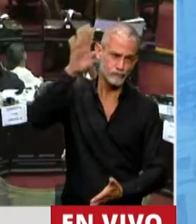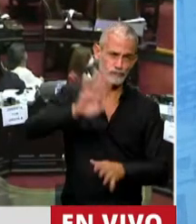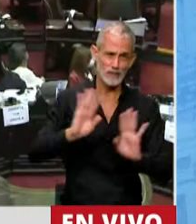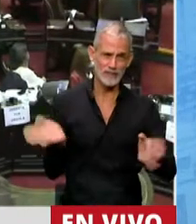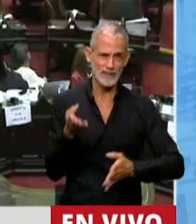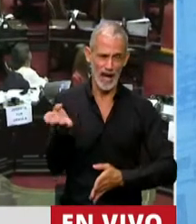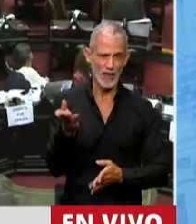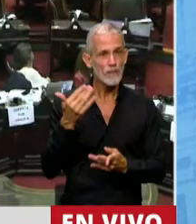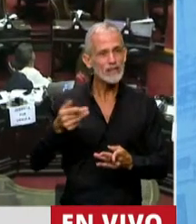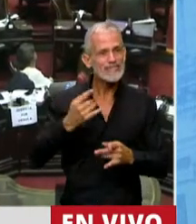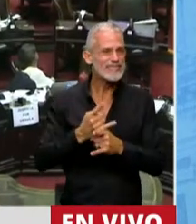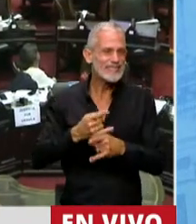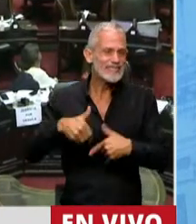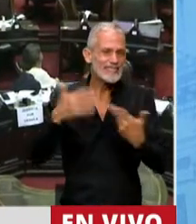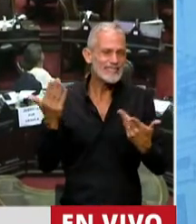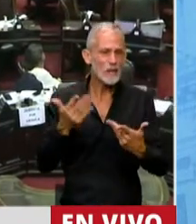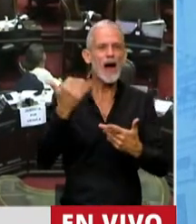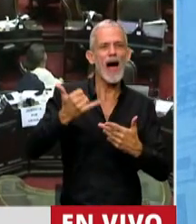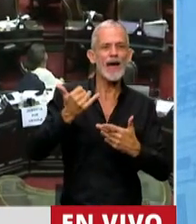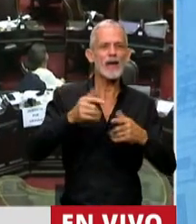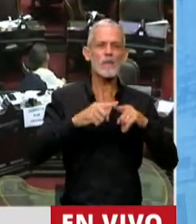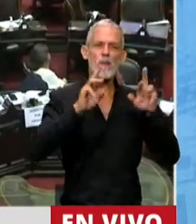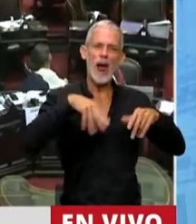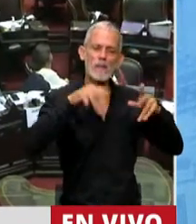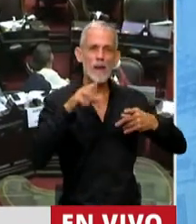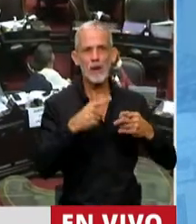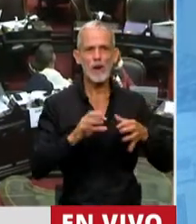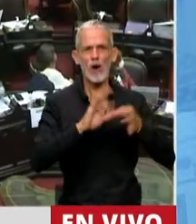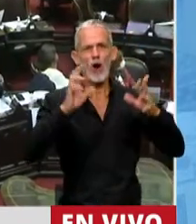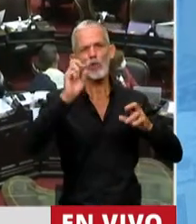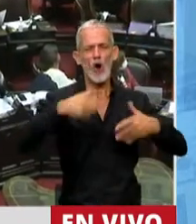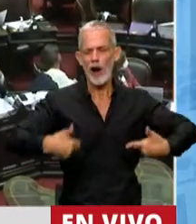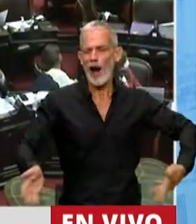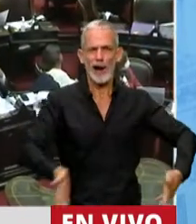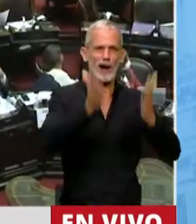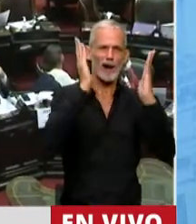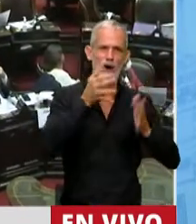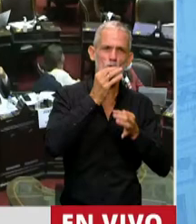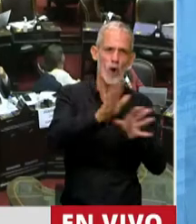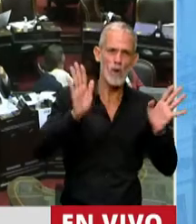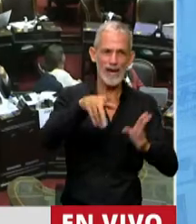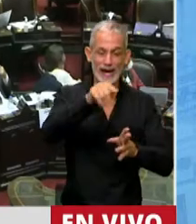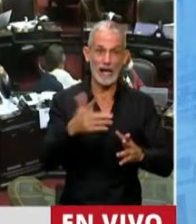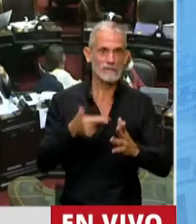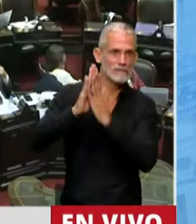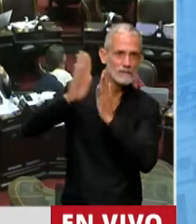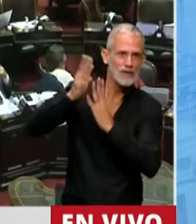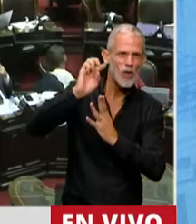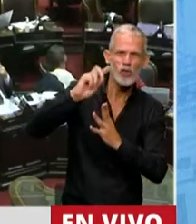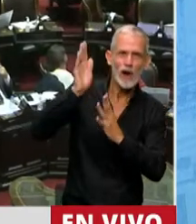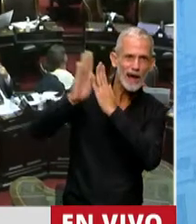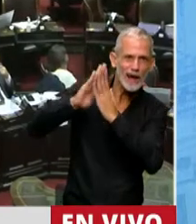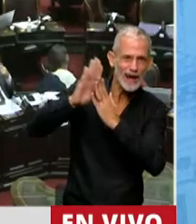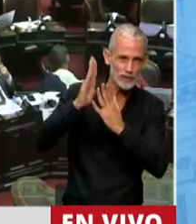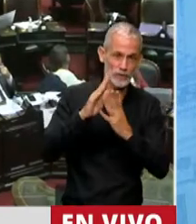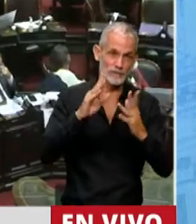que además usualmente viene acompañado de políticas de liberalización financiera que además financian fuga de capitales y llevan a grandes